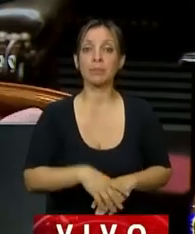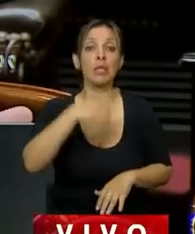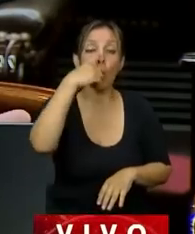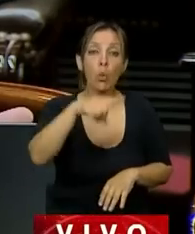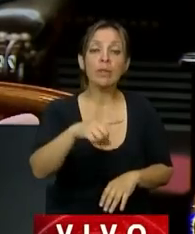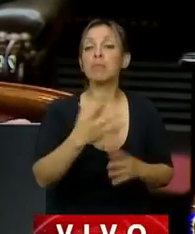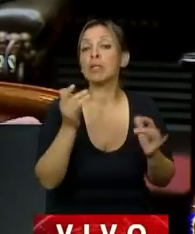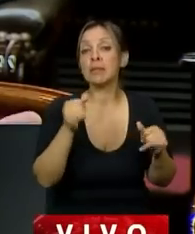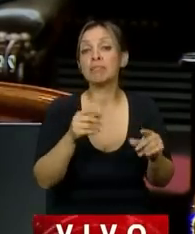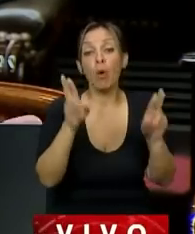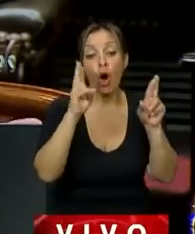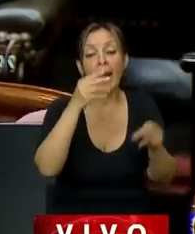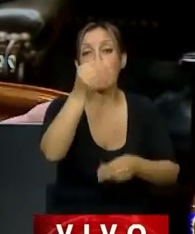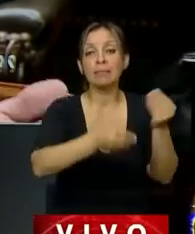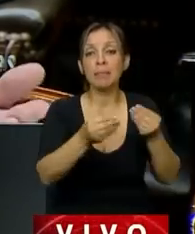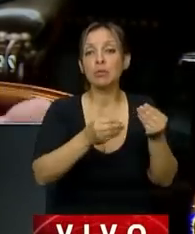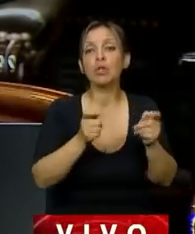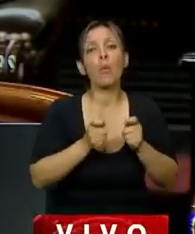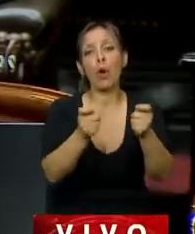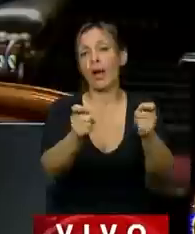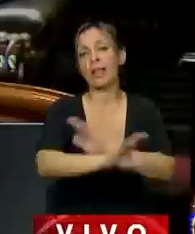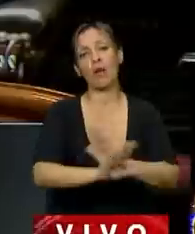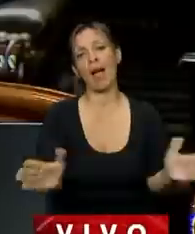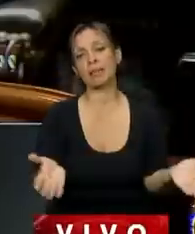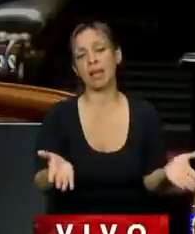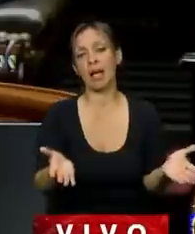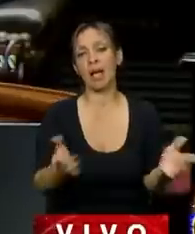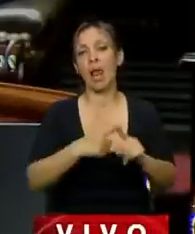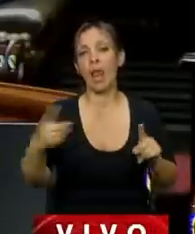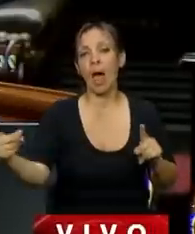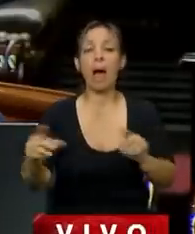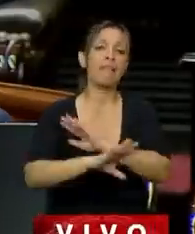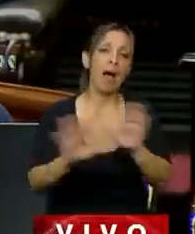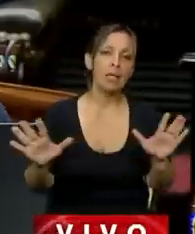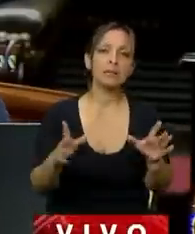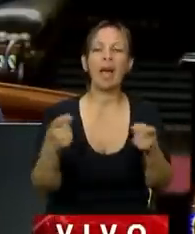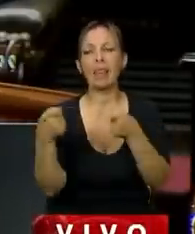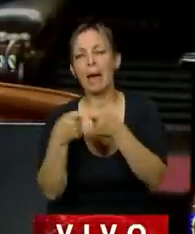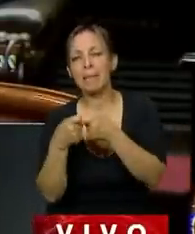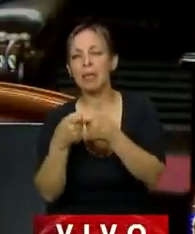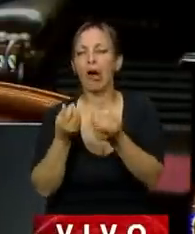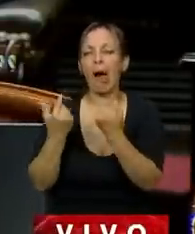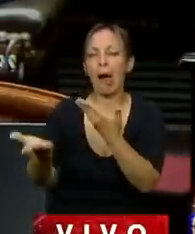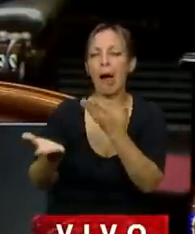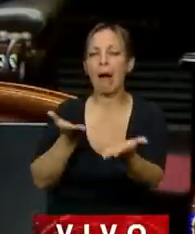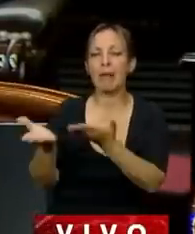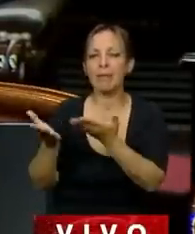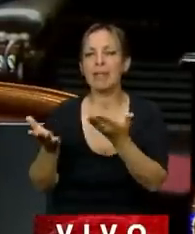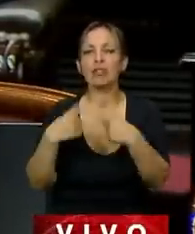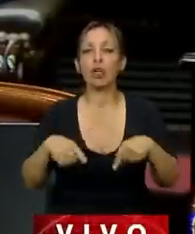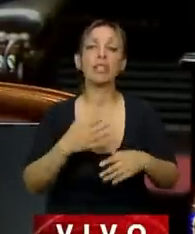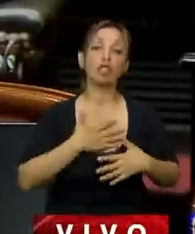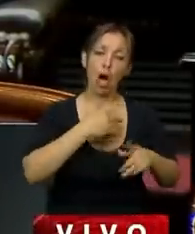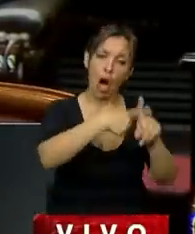sea el último presupuesto burocrático de la Argentina, presidente, que sea el último presupuesto del lobby, que sea el último presupuesto corporativo.